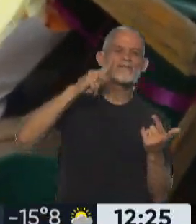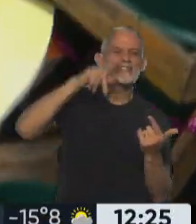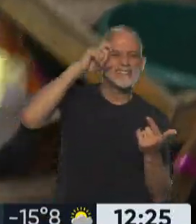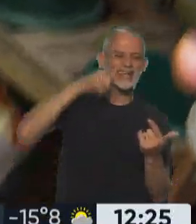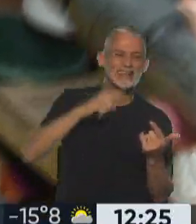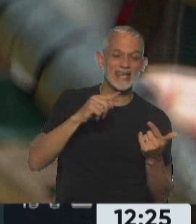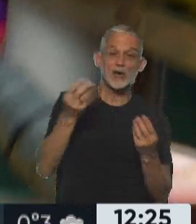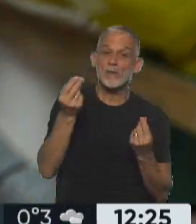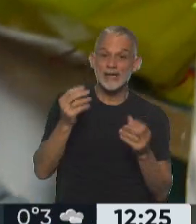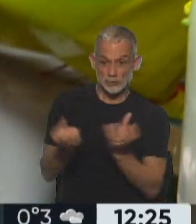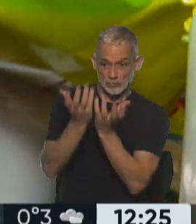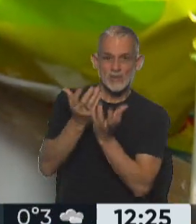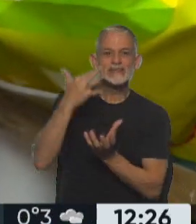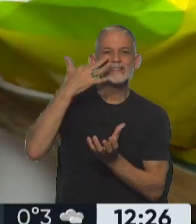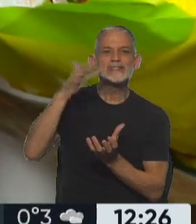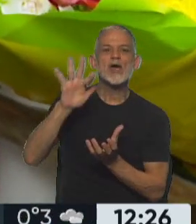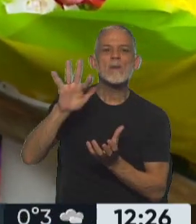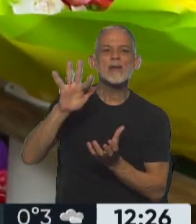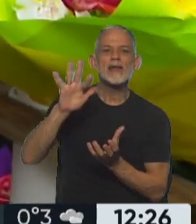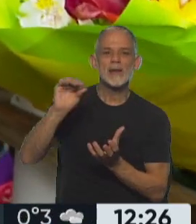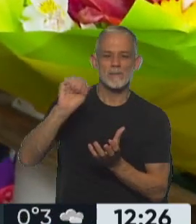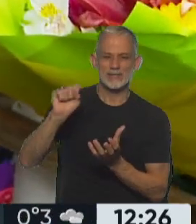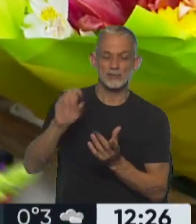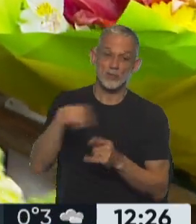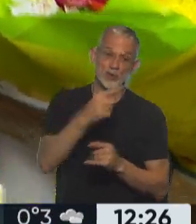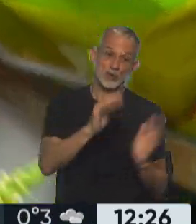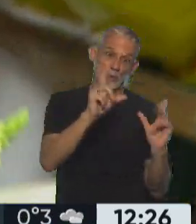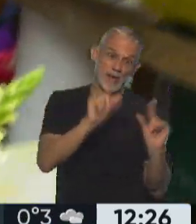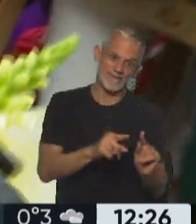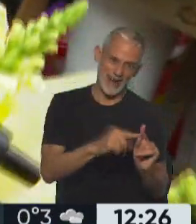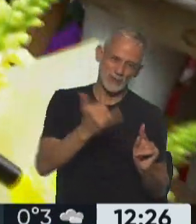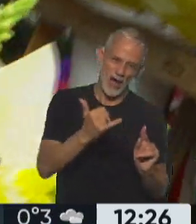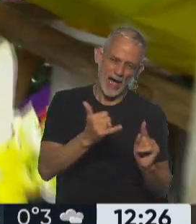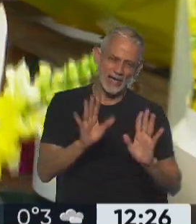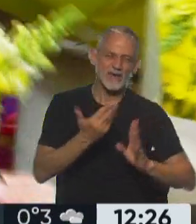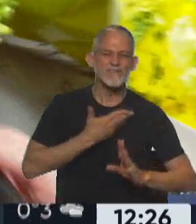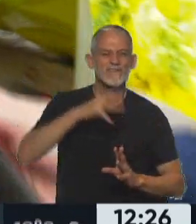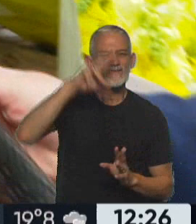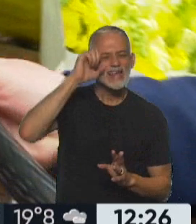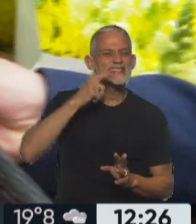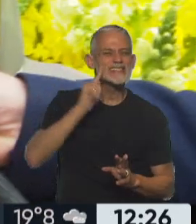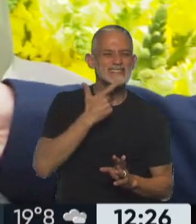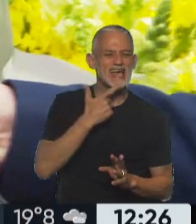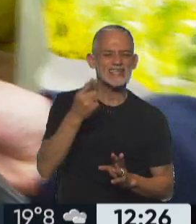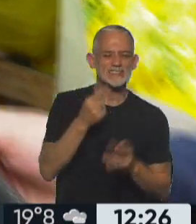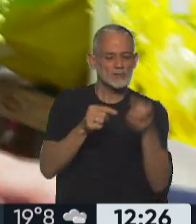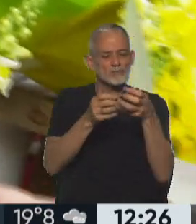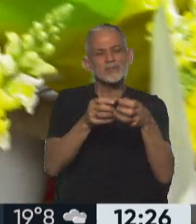Vale 5.000 pesos este ramo. Después tenés ramos económicos también, que puede ser fresia, que está 1.000 pesos el